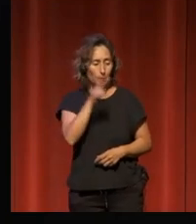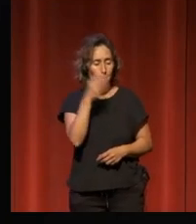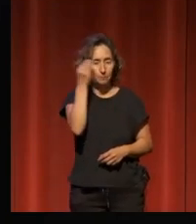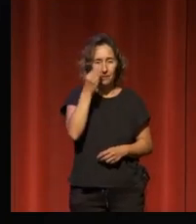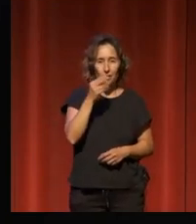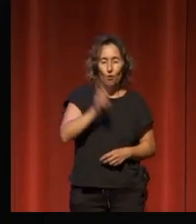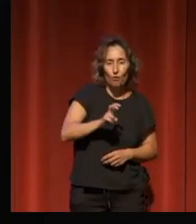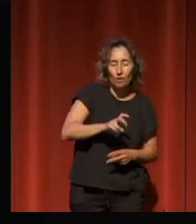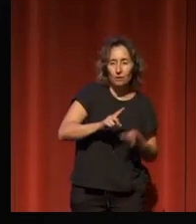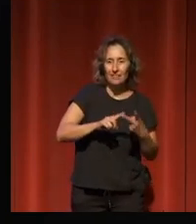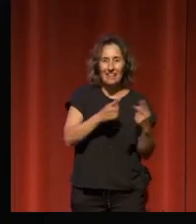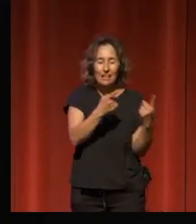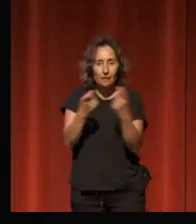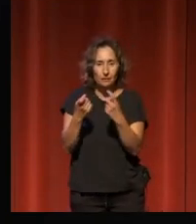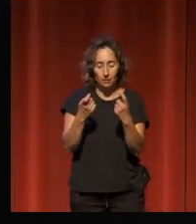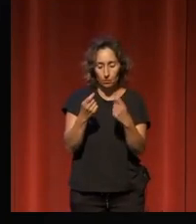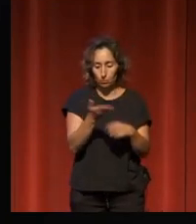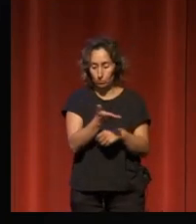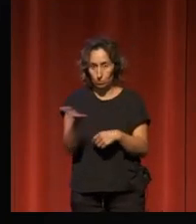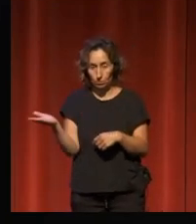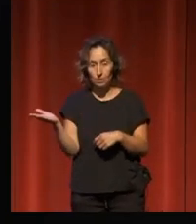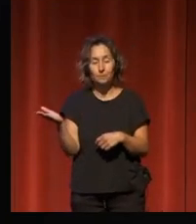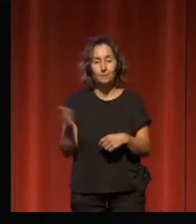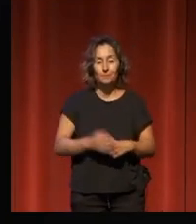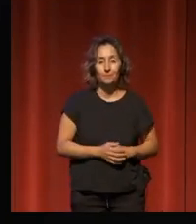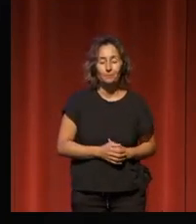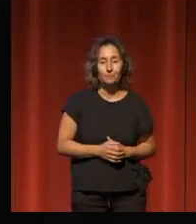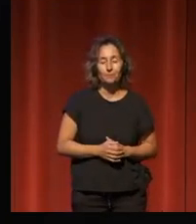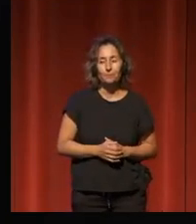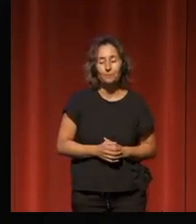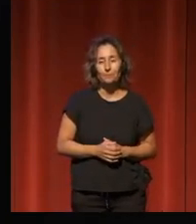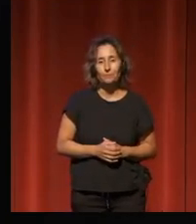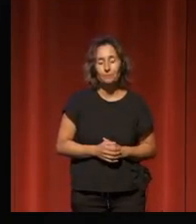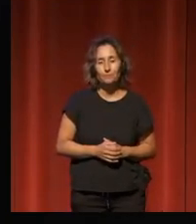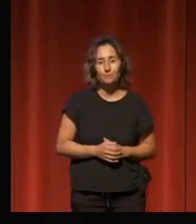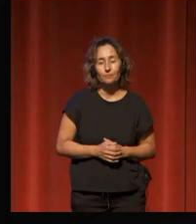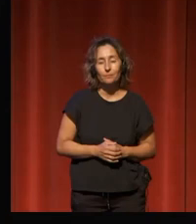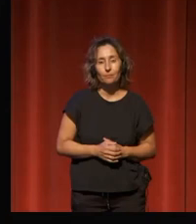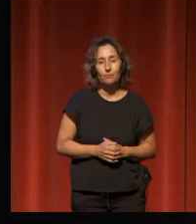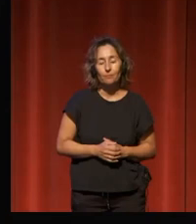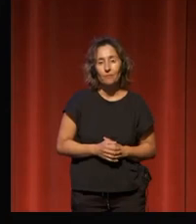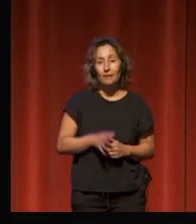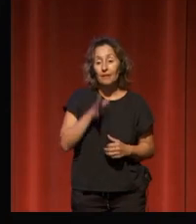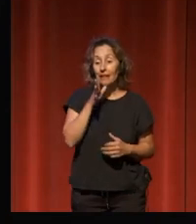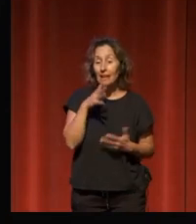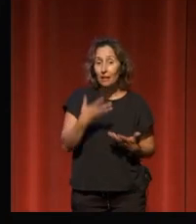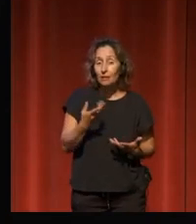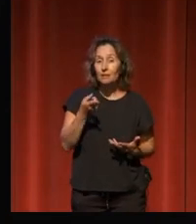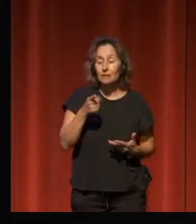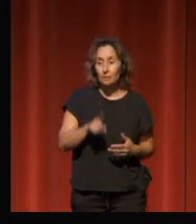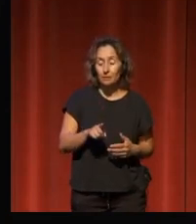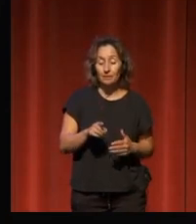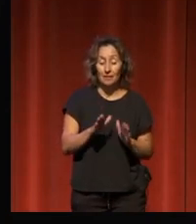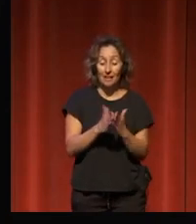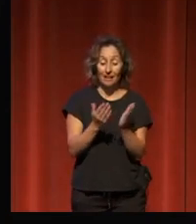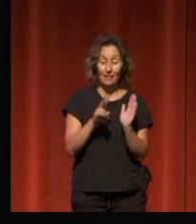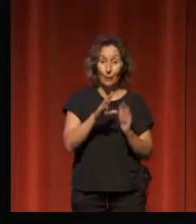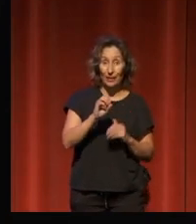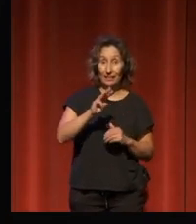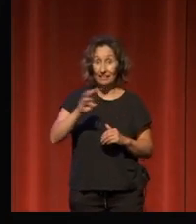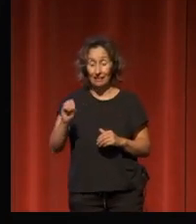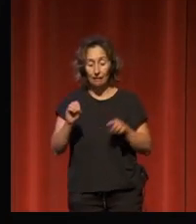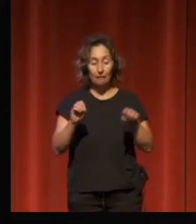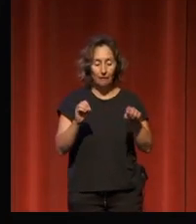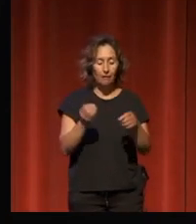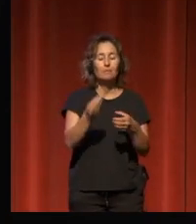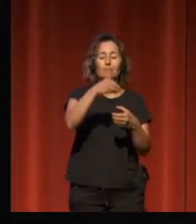necesarias por el conjunto de la población de navarra y ahora también agente activo de la agenda 2030 para no dejar a